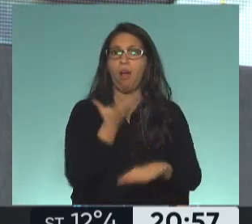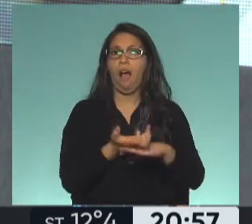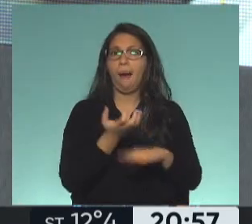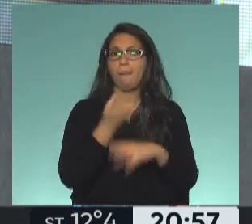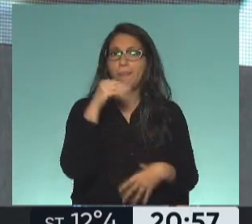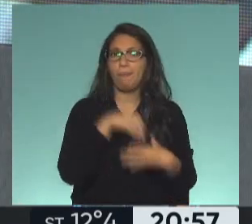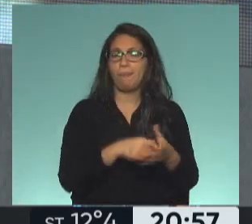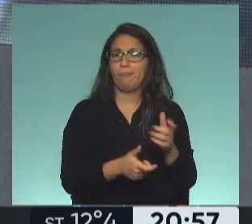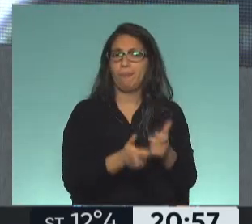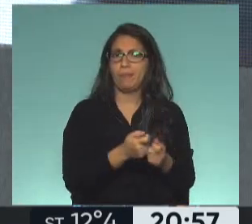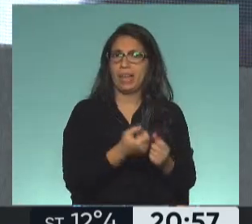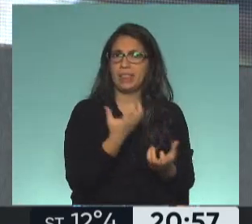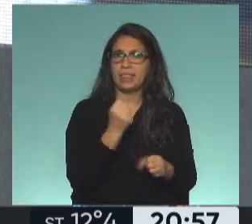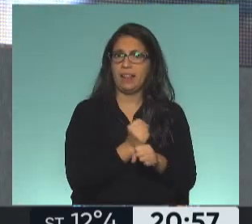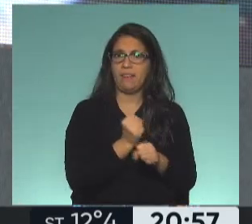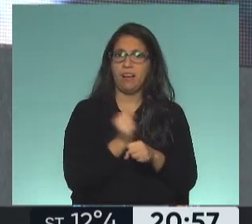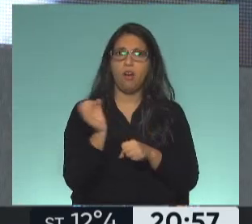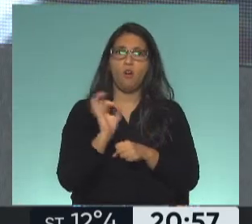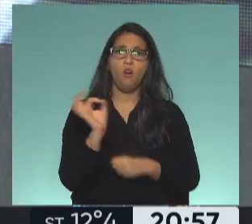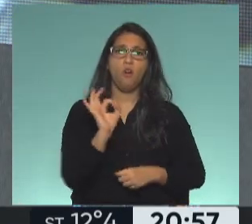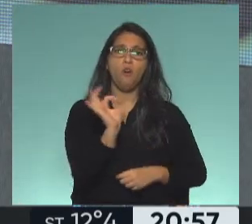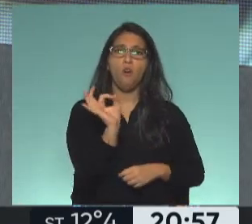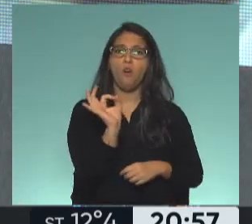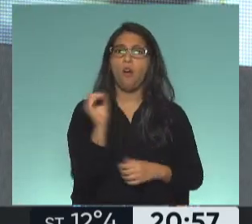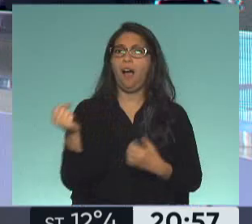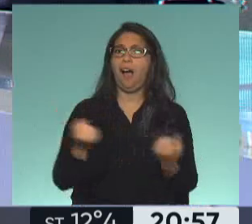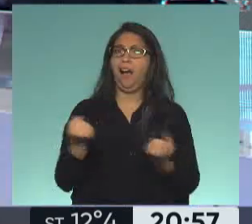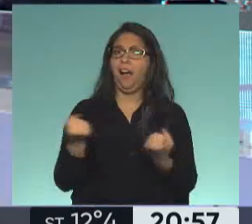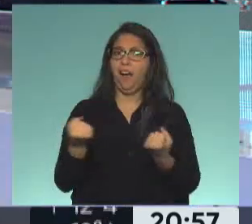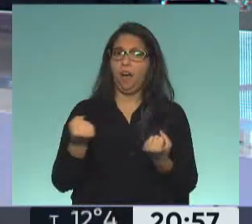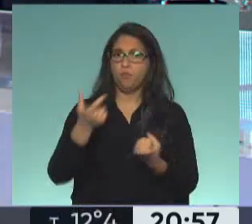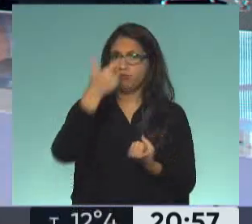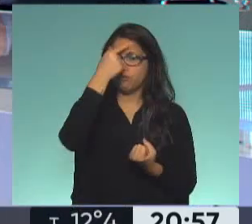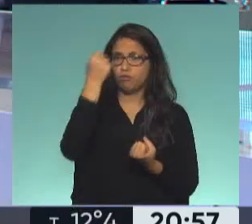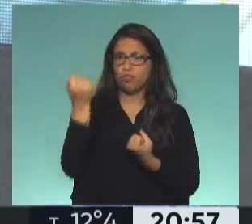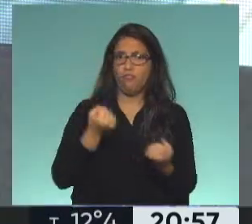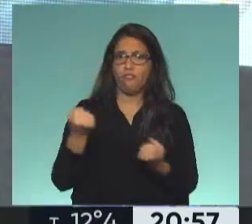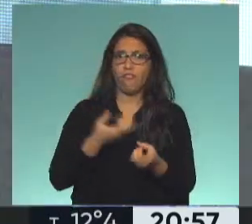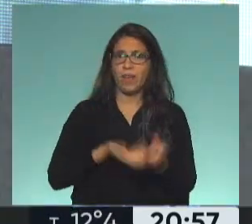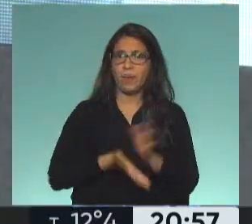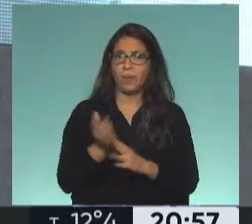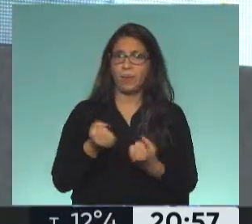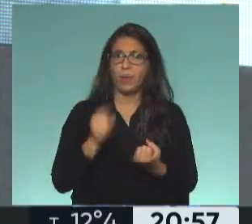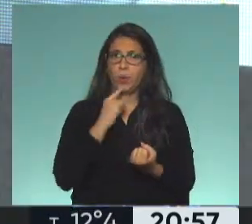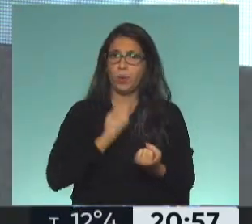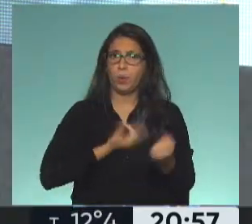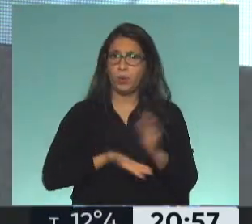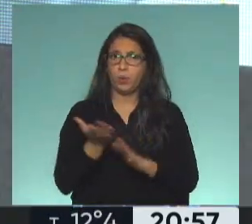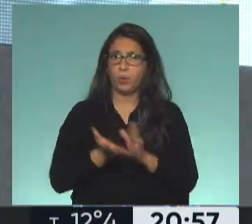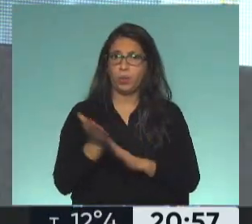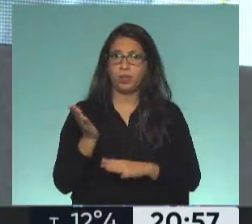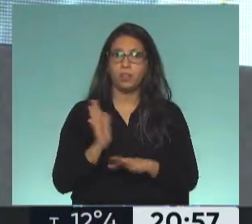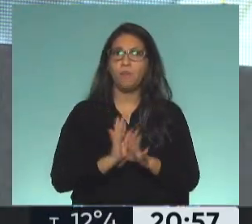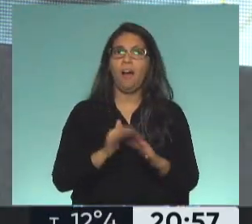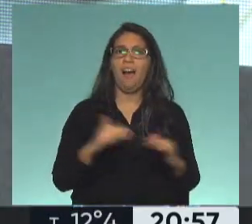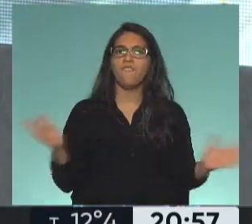aplicaciones o todo tipo, con los autos también, choferes y choferas que salen por la suya a ganarse el pan, están por